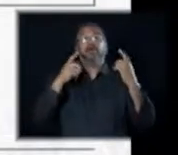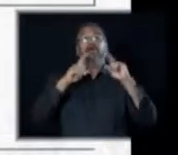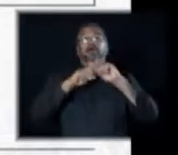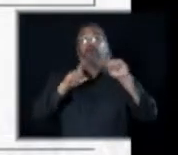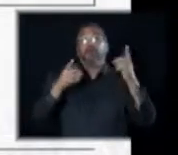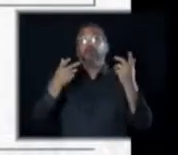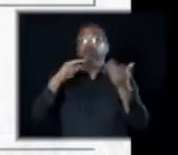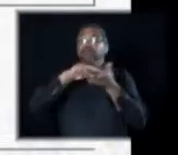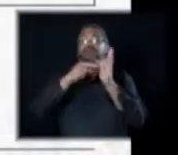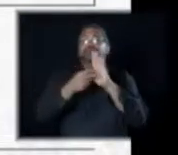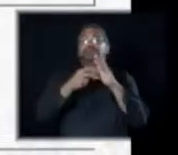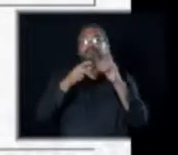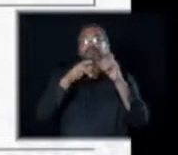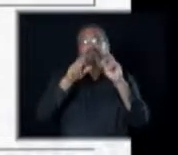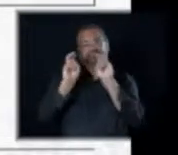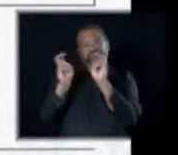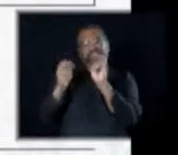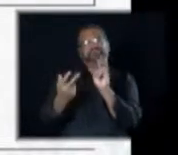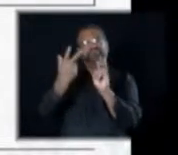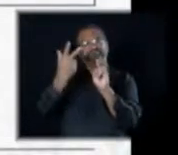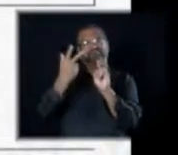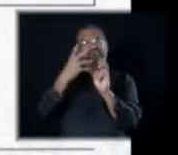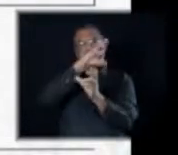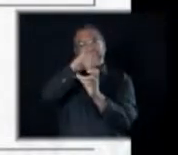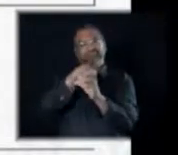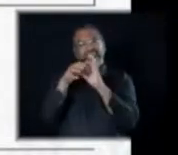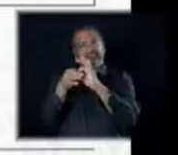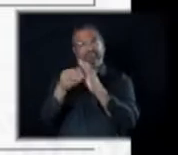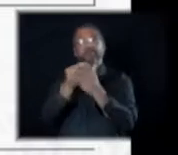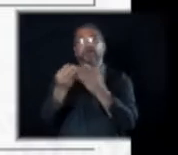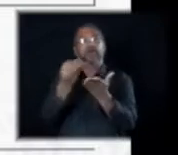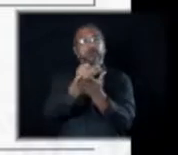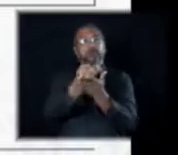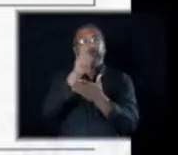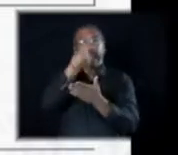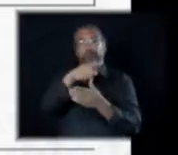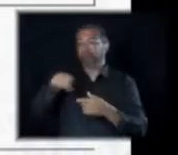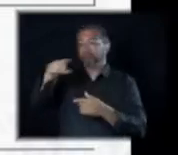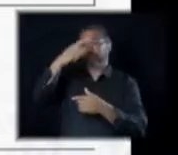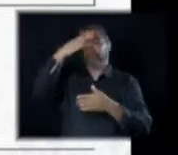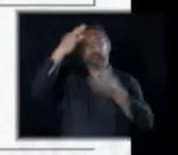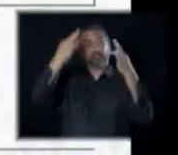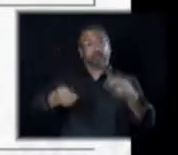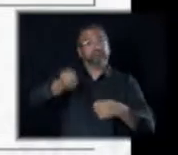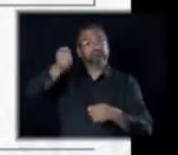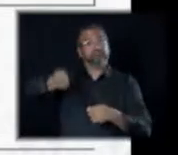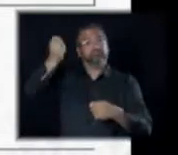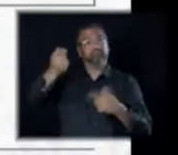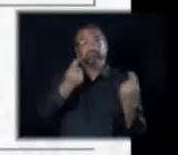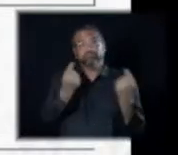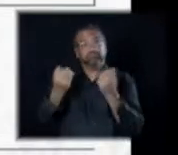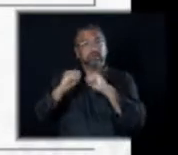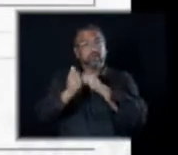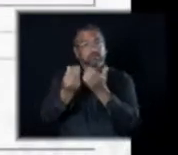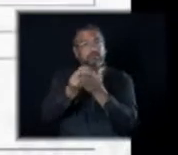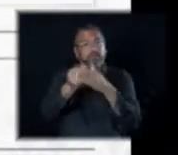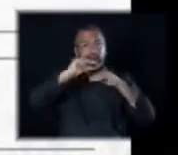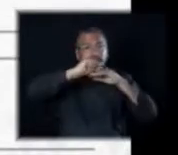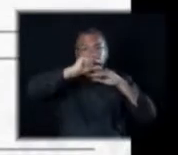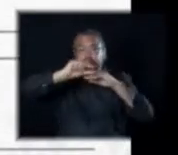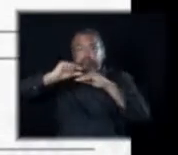de 2017. Tiene su propio proceso de título 3 y va a ser determinado por la Corte el uso de esos